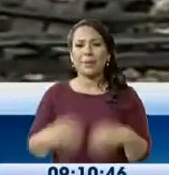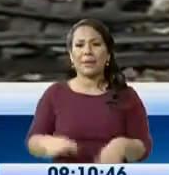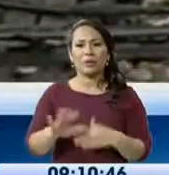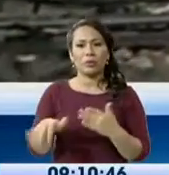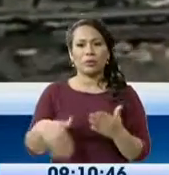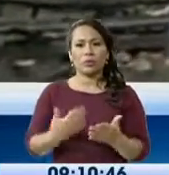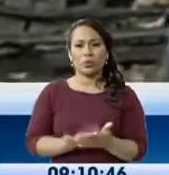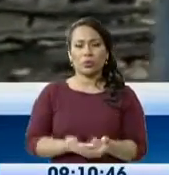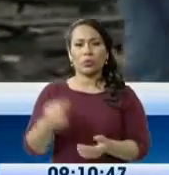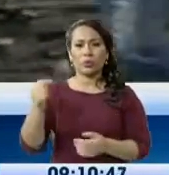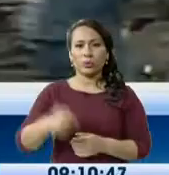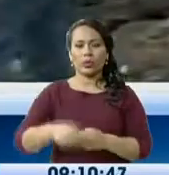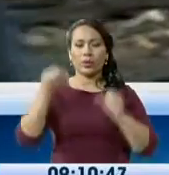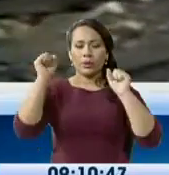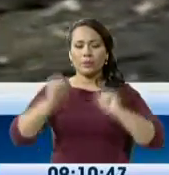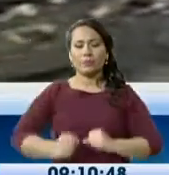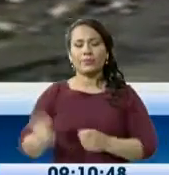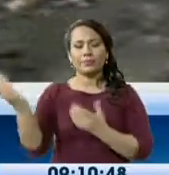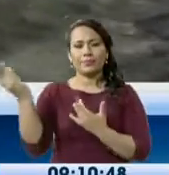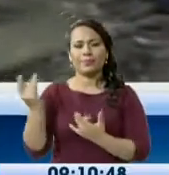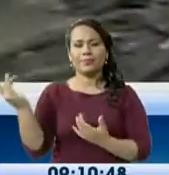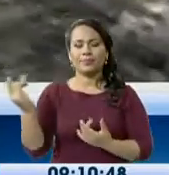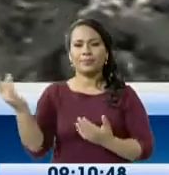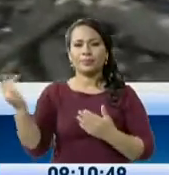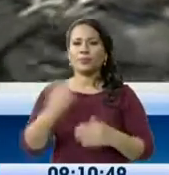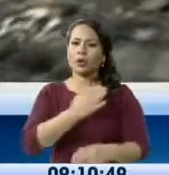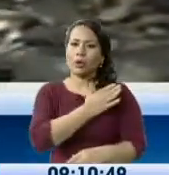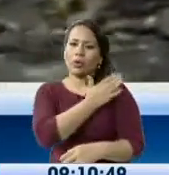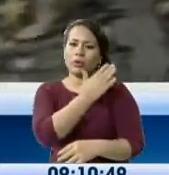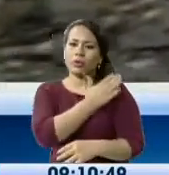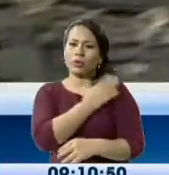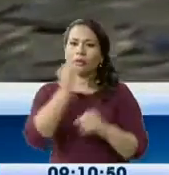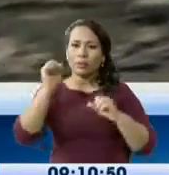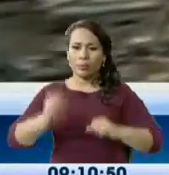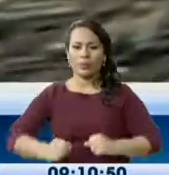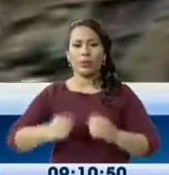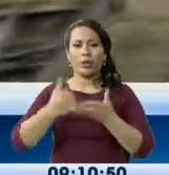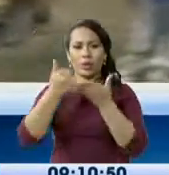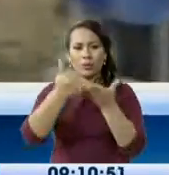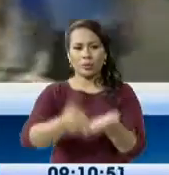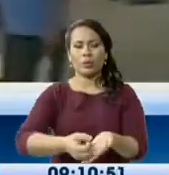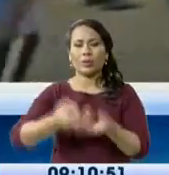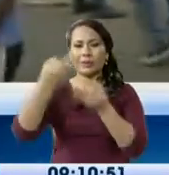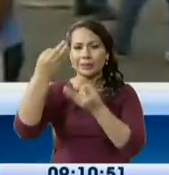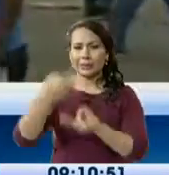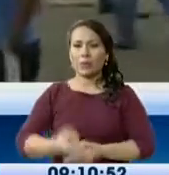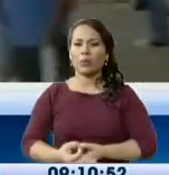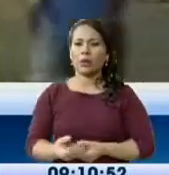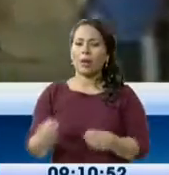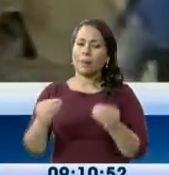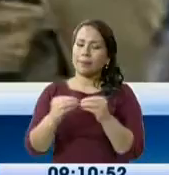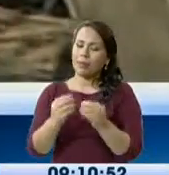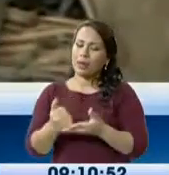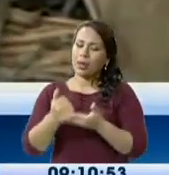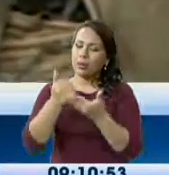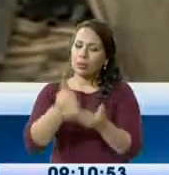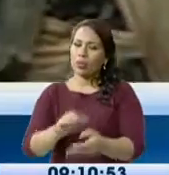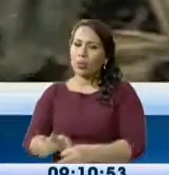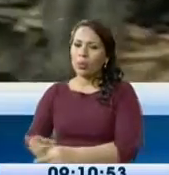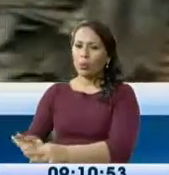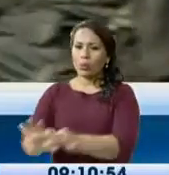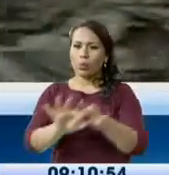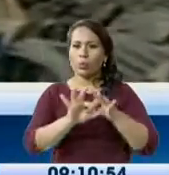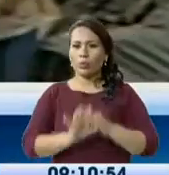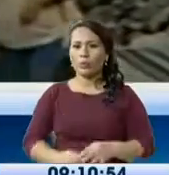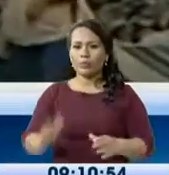aquí esperando, confiando en que se les pueda brindar, Hugo, un poco de ayuda y de colaboración.